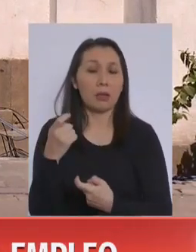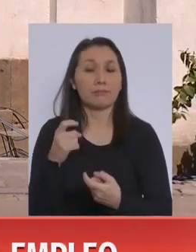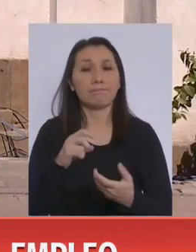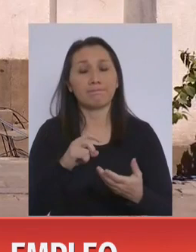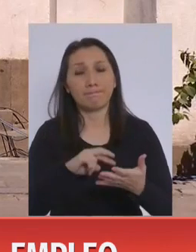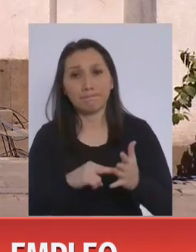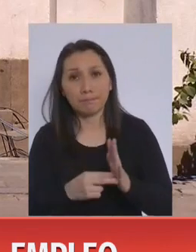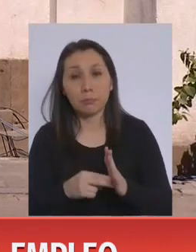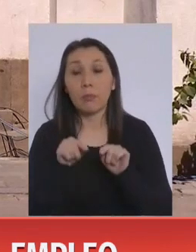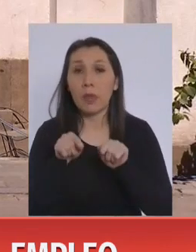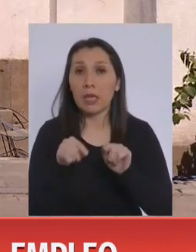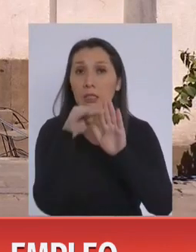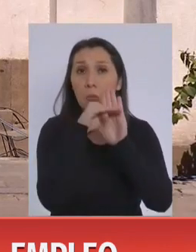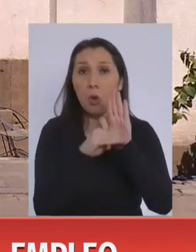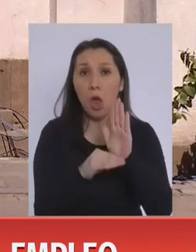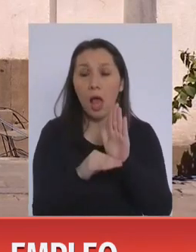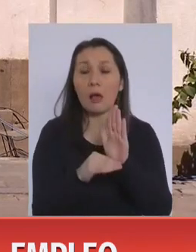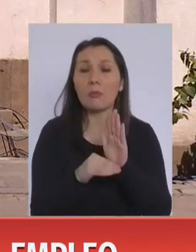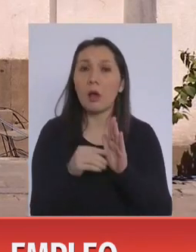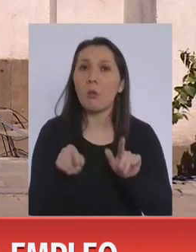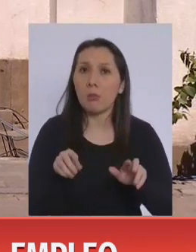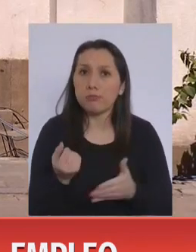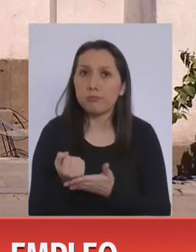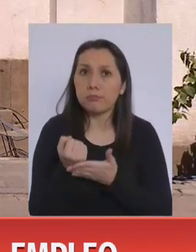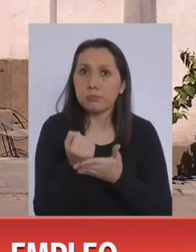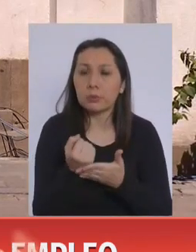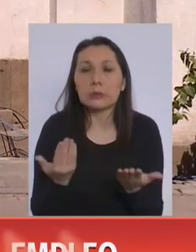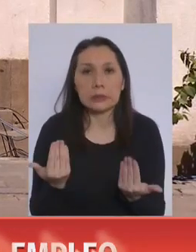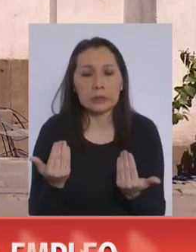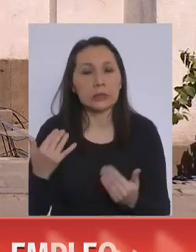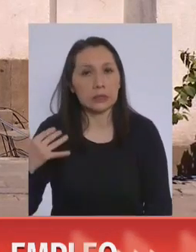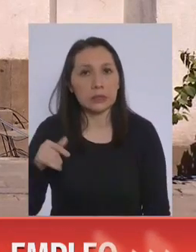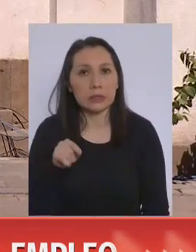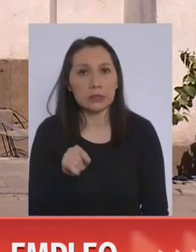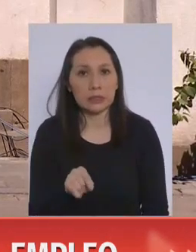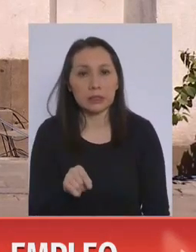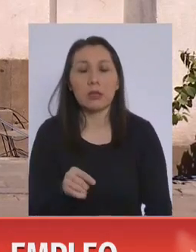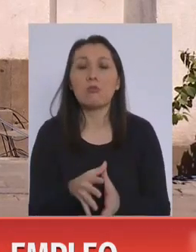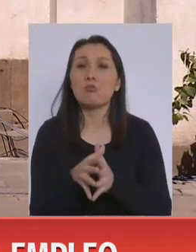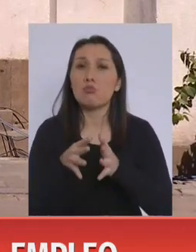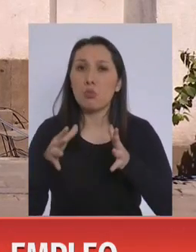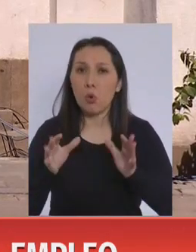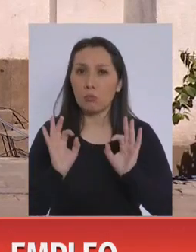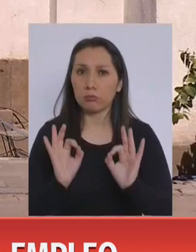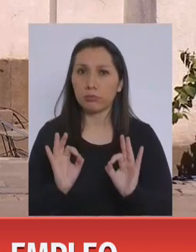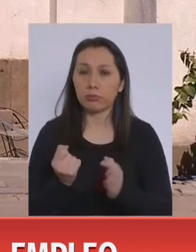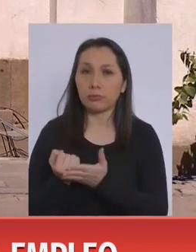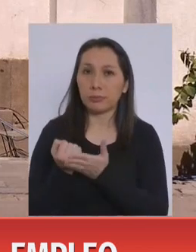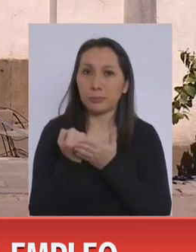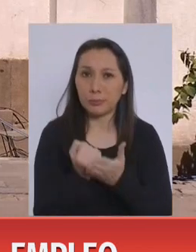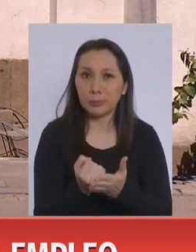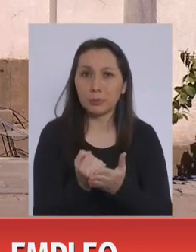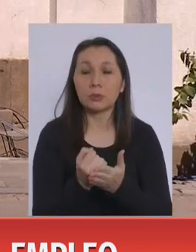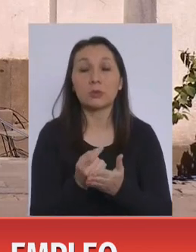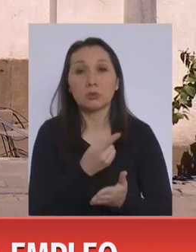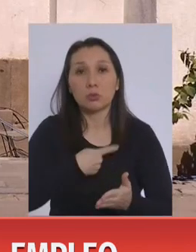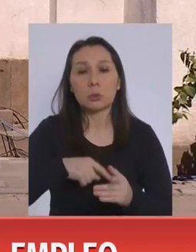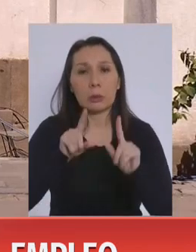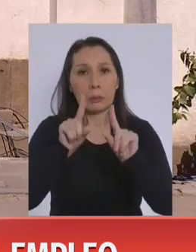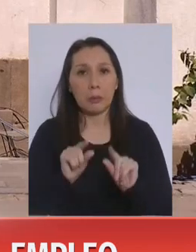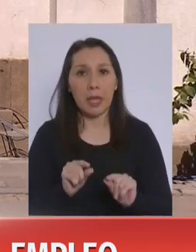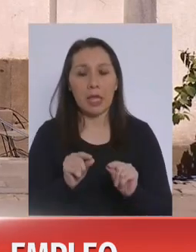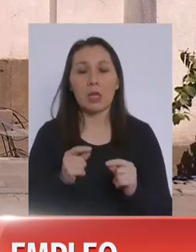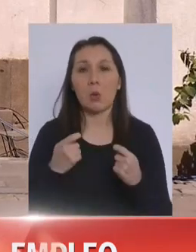momento, este programa no solamente ha sido necesario, ha sido muy eficiente y nos ha